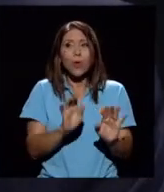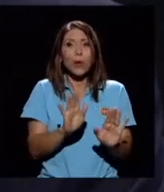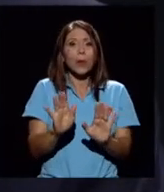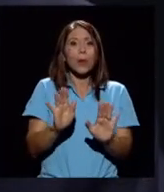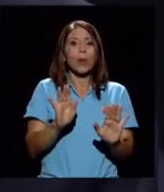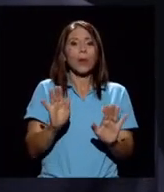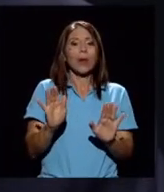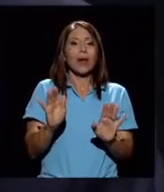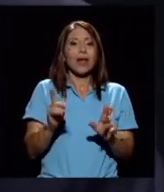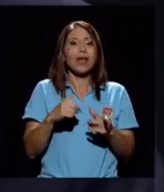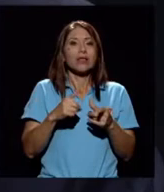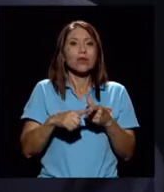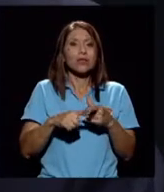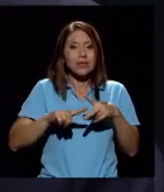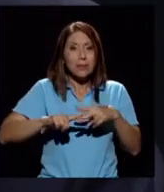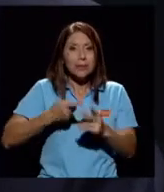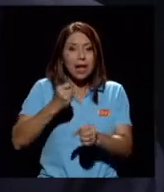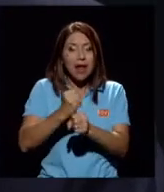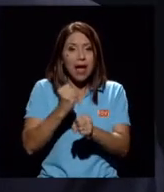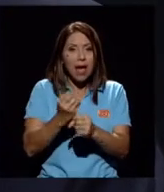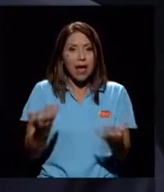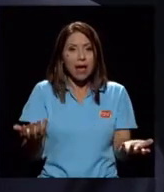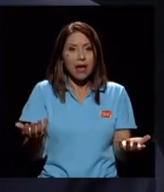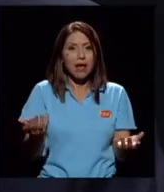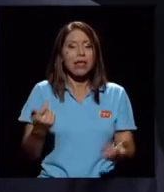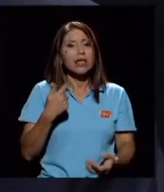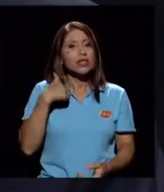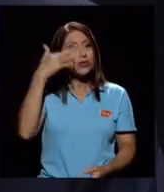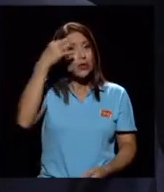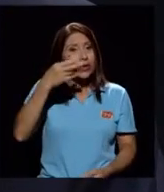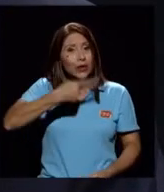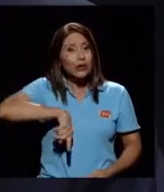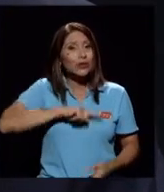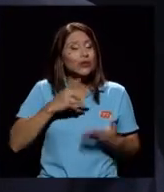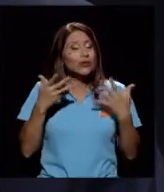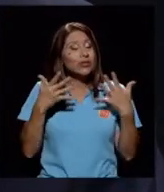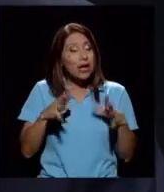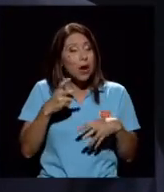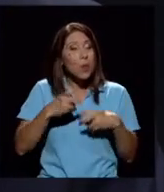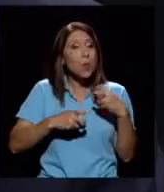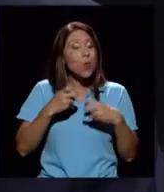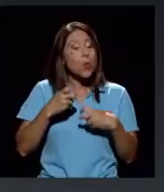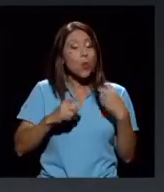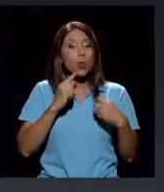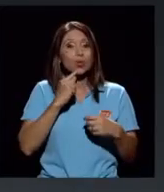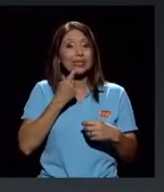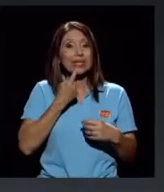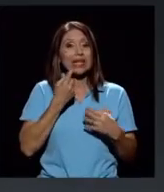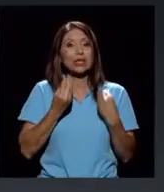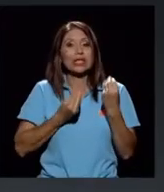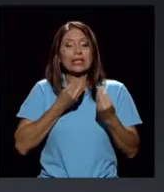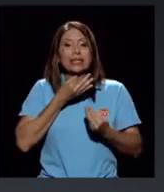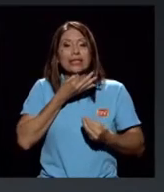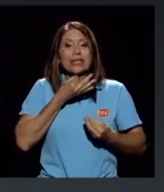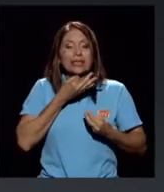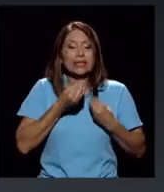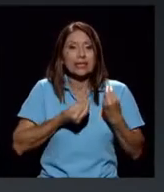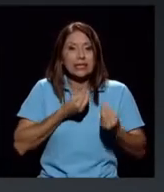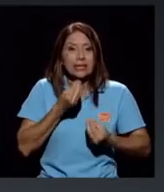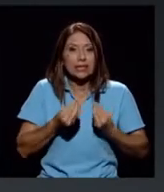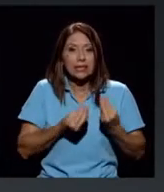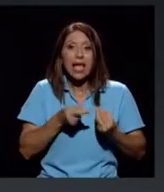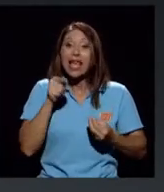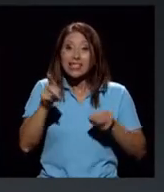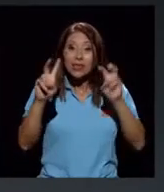empezar a hacer los planteamientos y me parece que el agua se nos está llegando está llegando al cuello decir eso es un tema que siempre hemos dicho